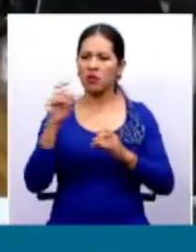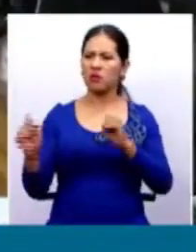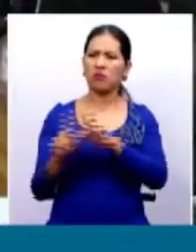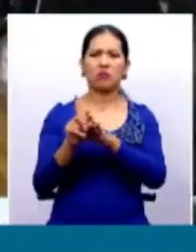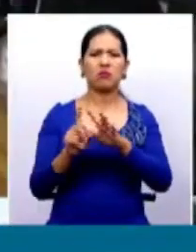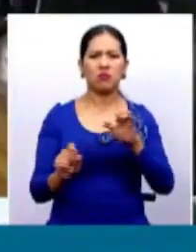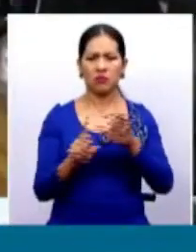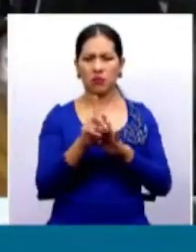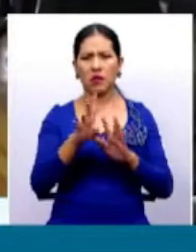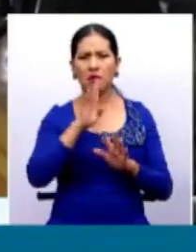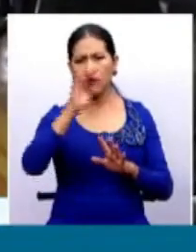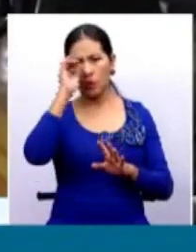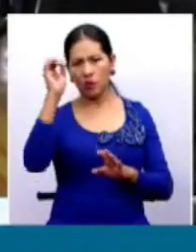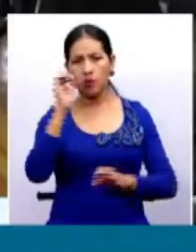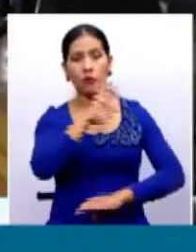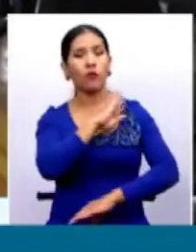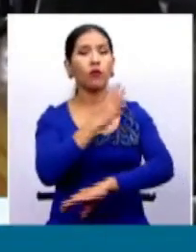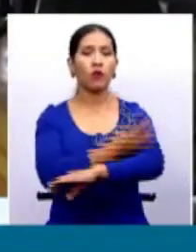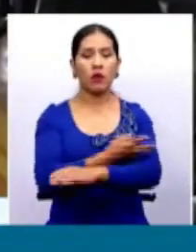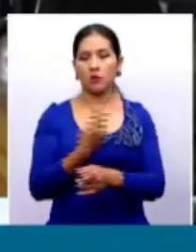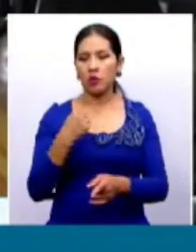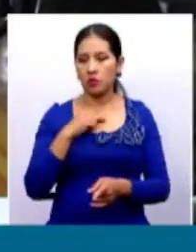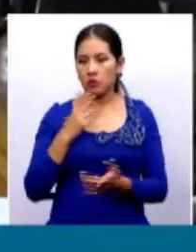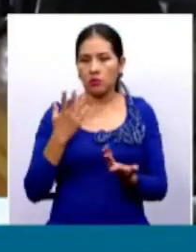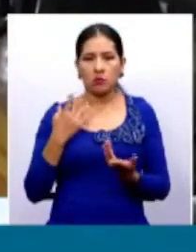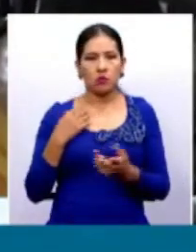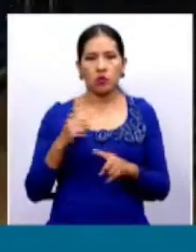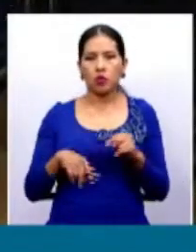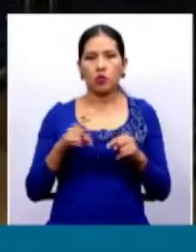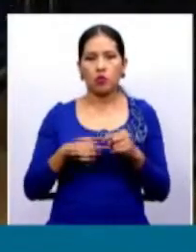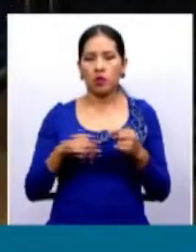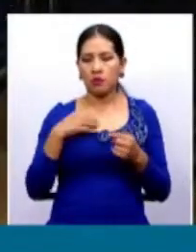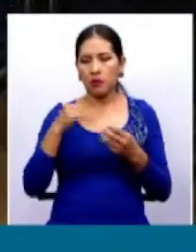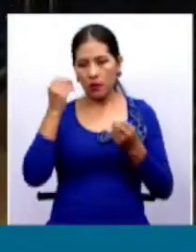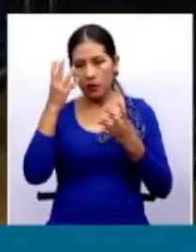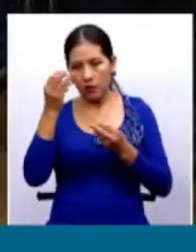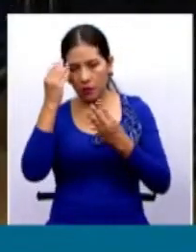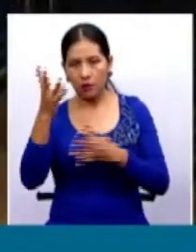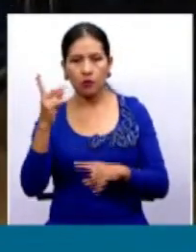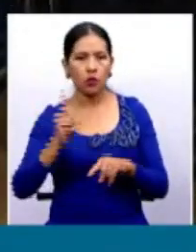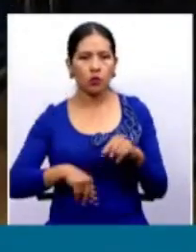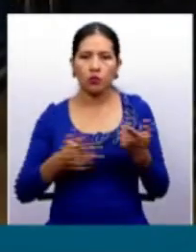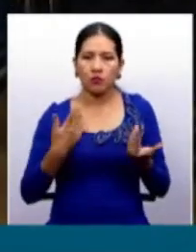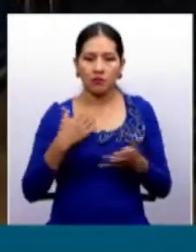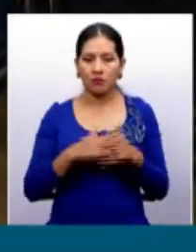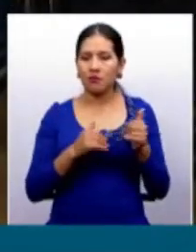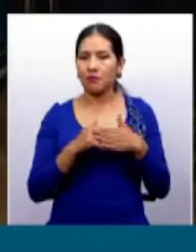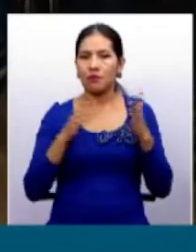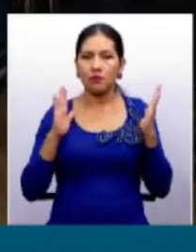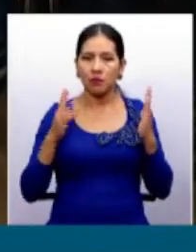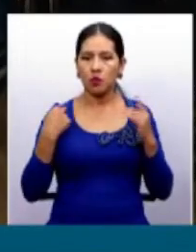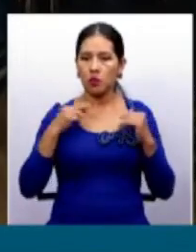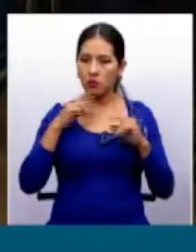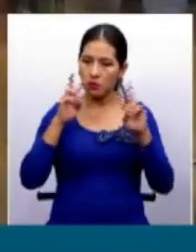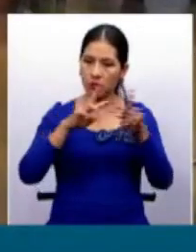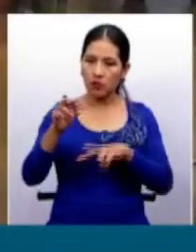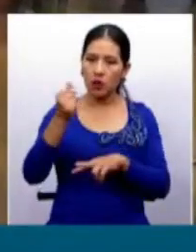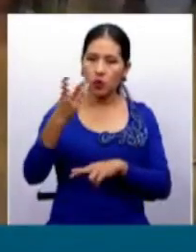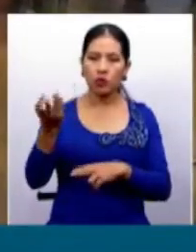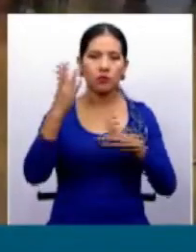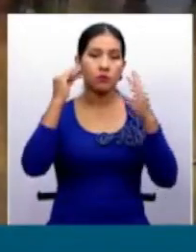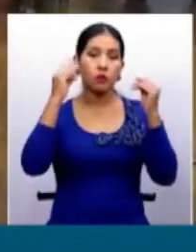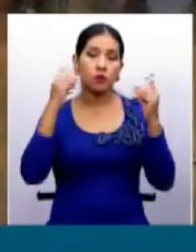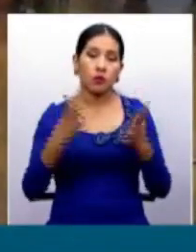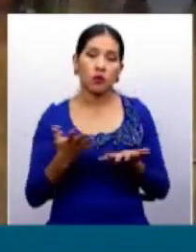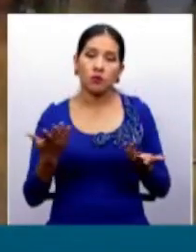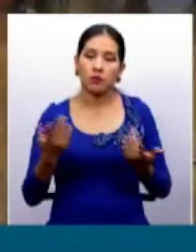bueno nosotros no podemos de sentir porque al final Muchas veces pensamos que así son nuestros colegas maestras